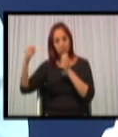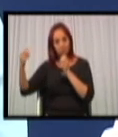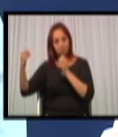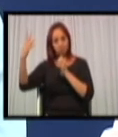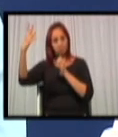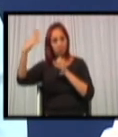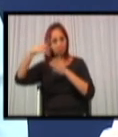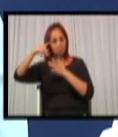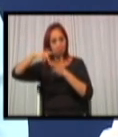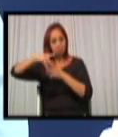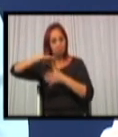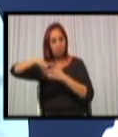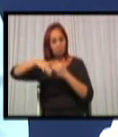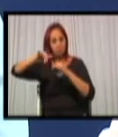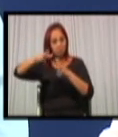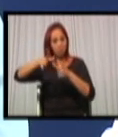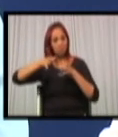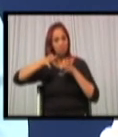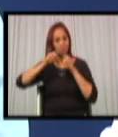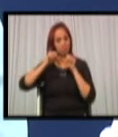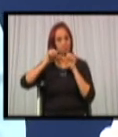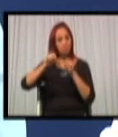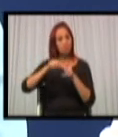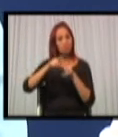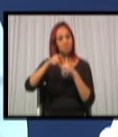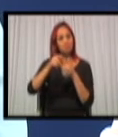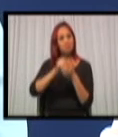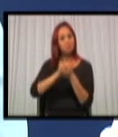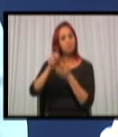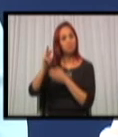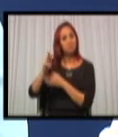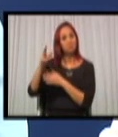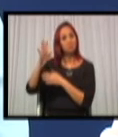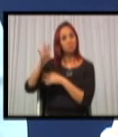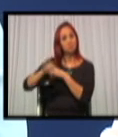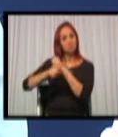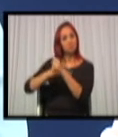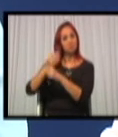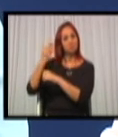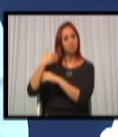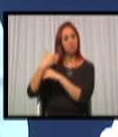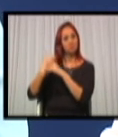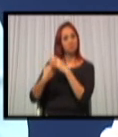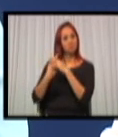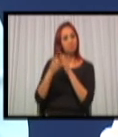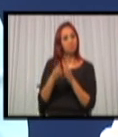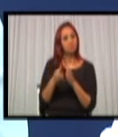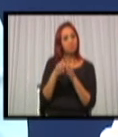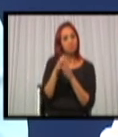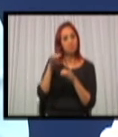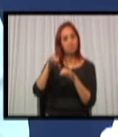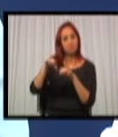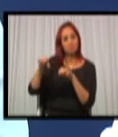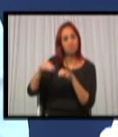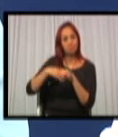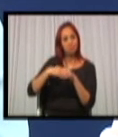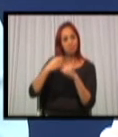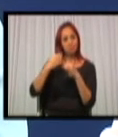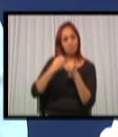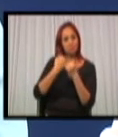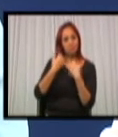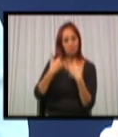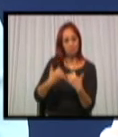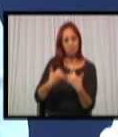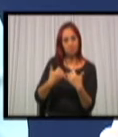de fútbol. Todo eso lo queremos seguir haciendo. Tenemos un Zamateo antes, hace cuatro años, lleno de huecos en el centro. Tenemos un Zamateo ahora.